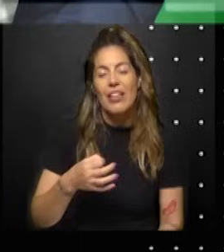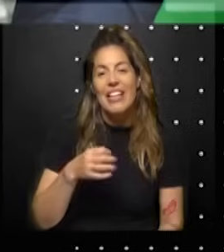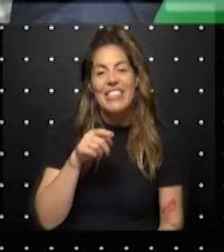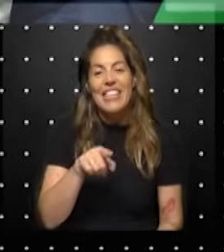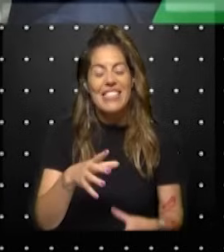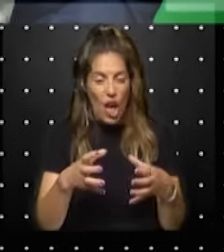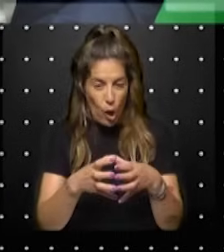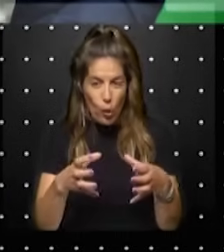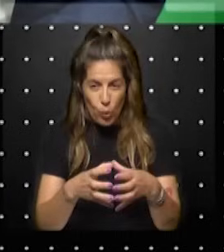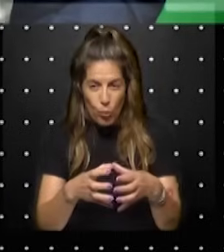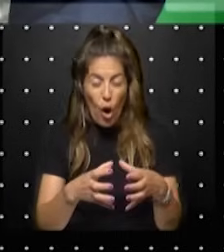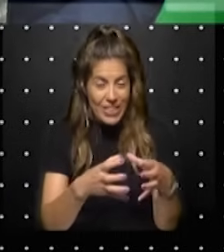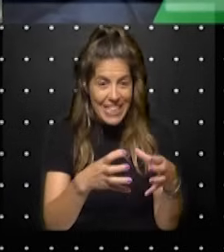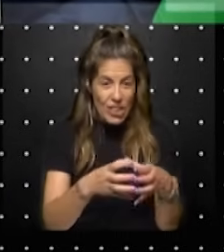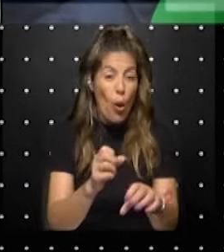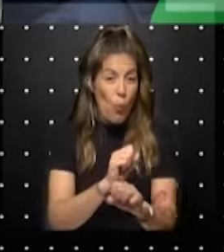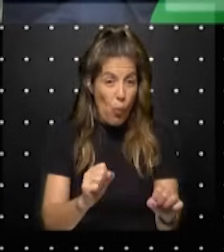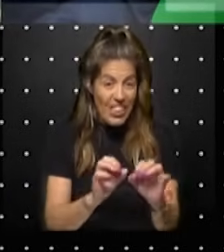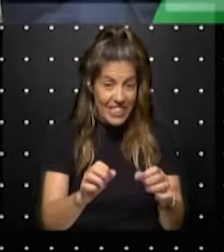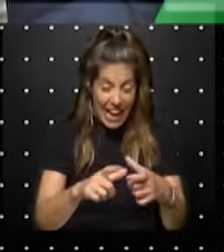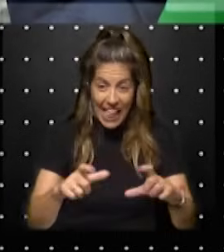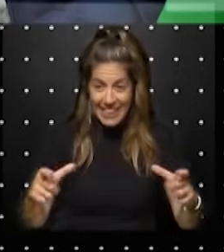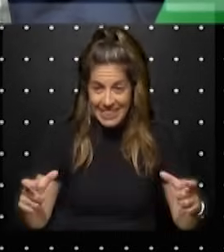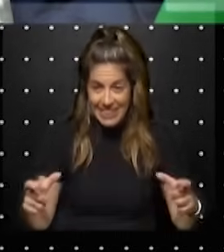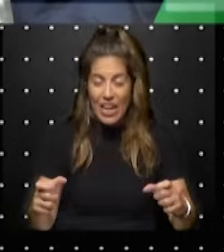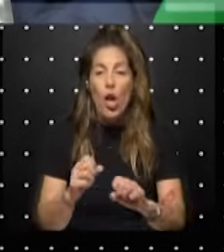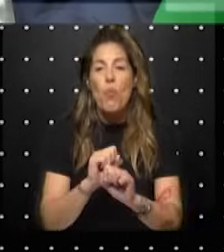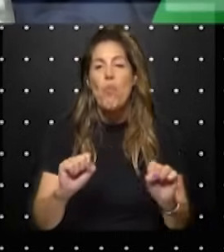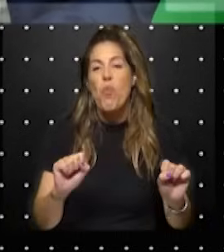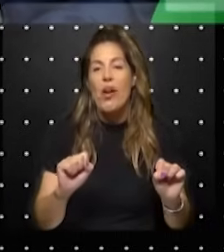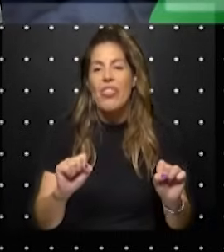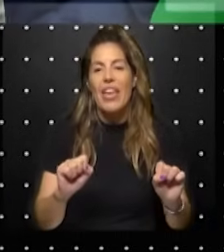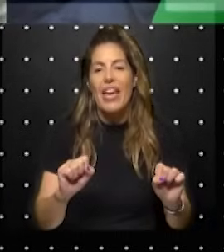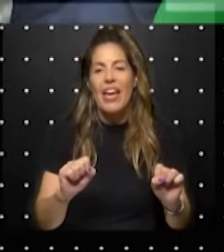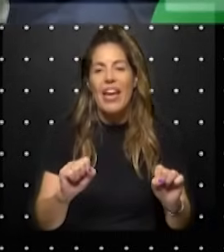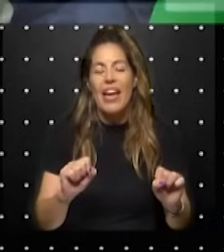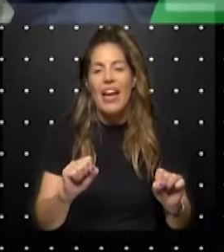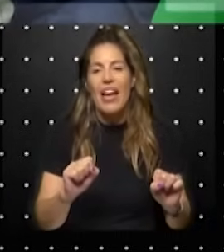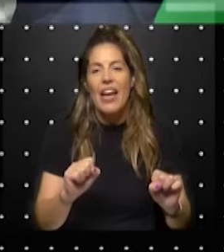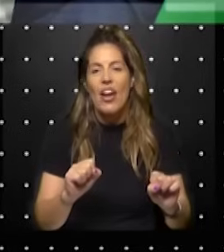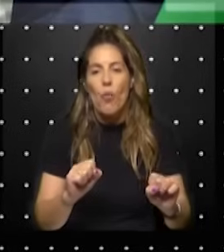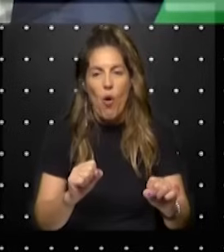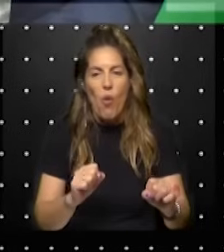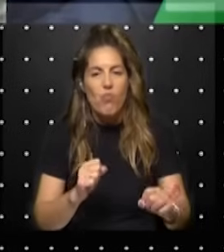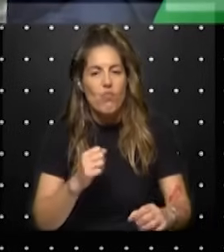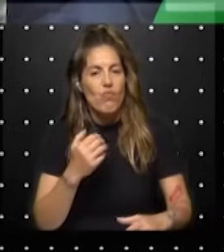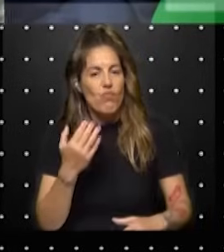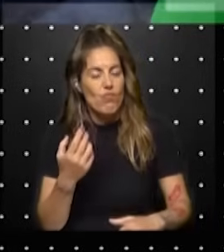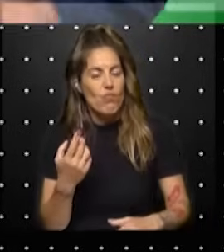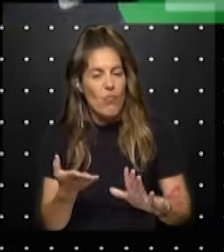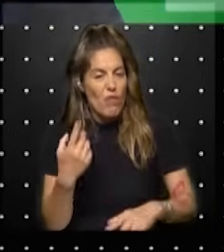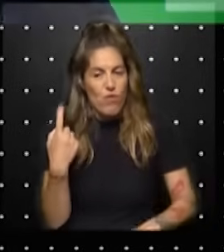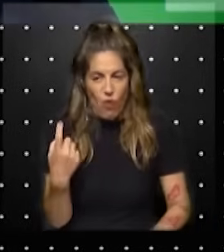ese grupo, ese sector puede llegar a crecer, puede llegar a hablar más fuerte, a tomar,